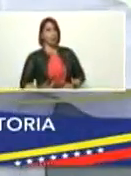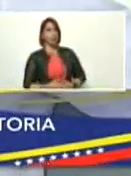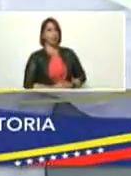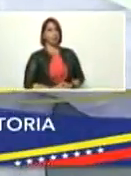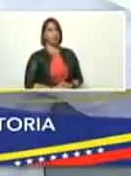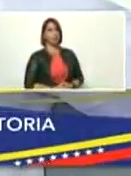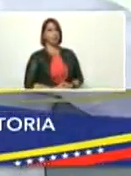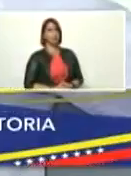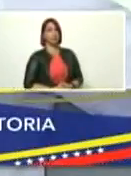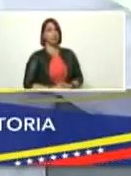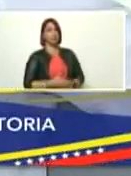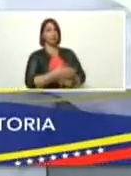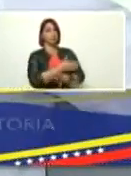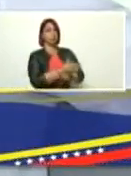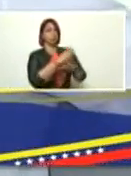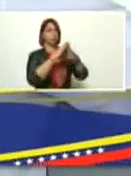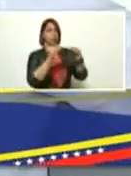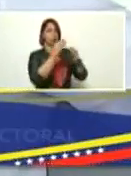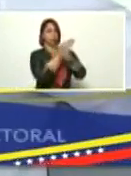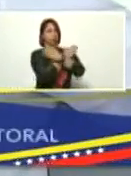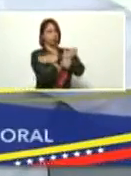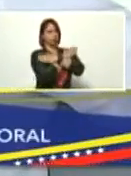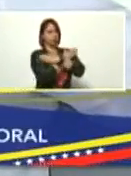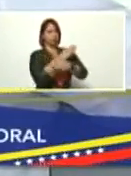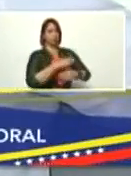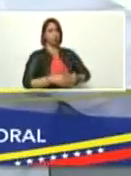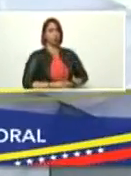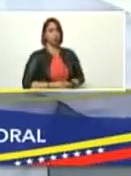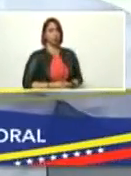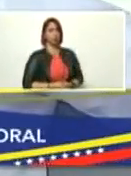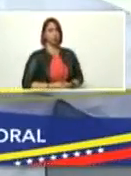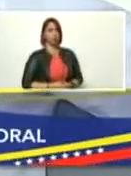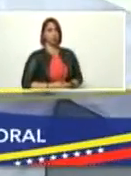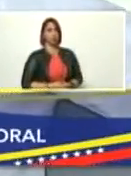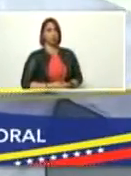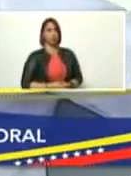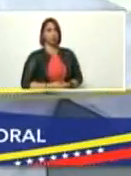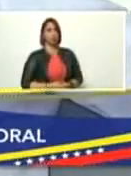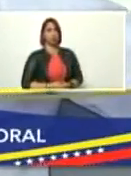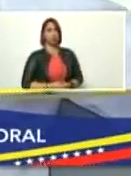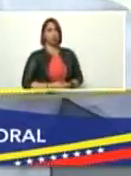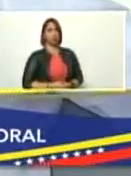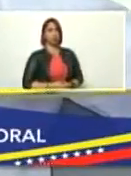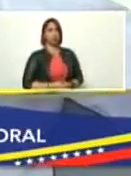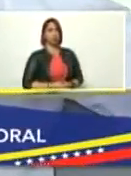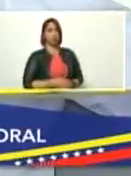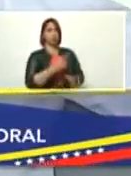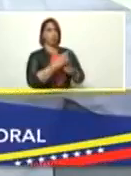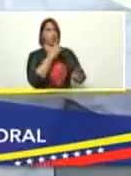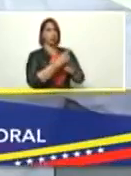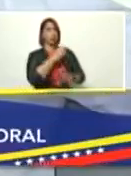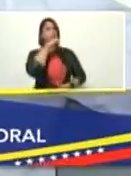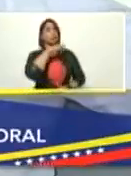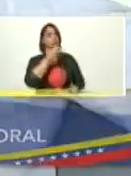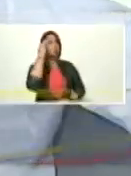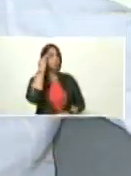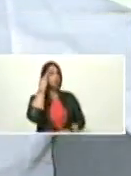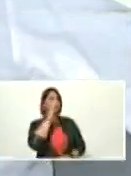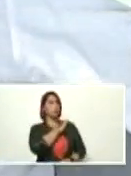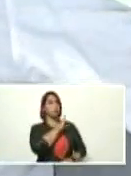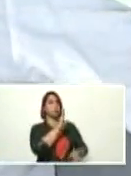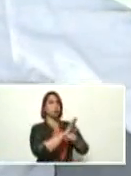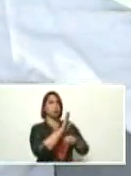Ante todo, un abrazo fraterno a la red de historia, memoria y